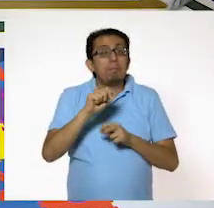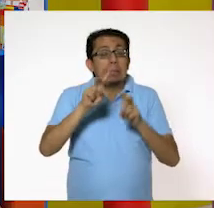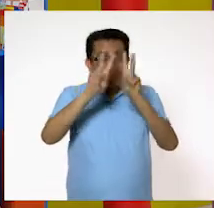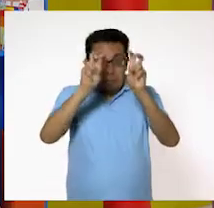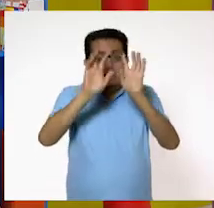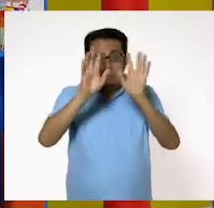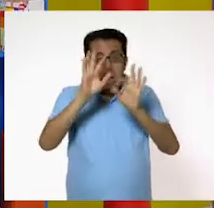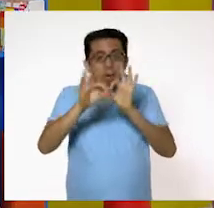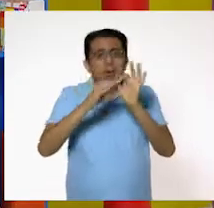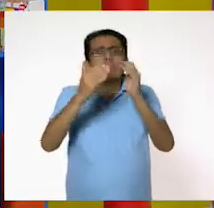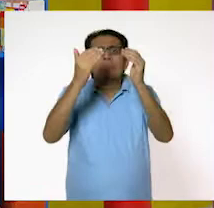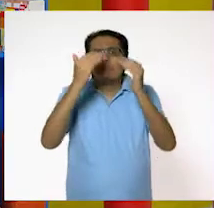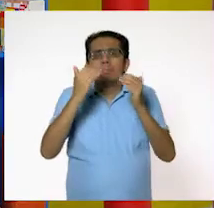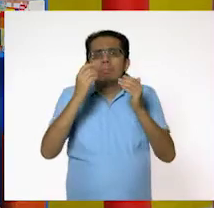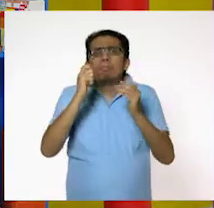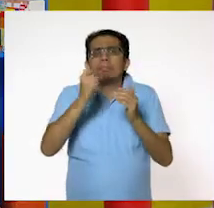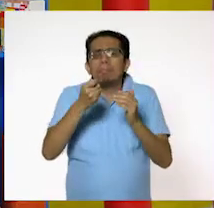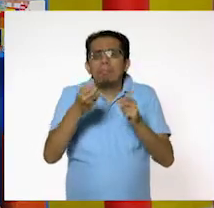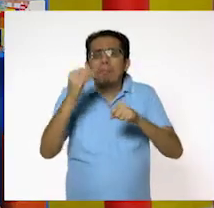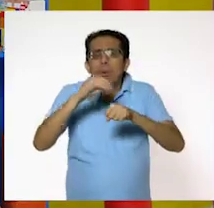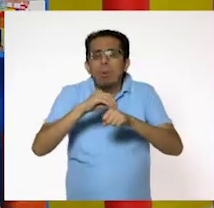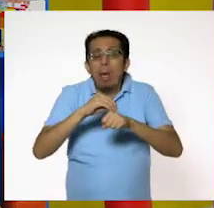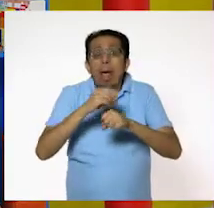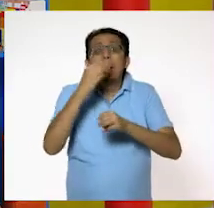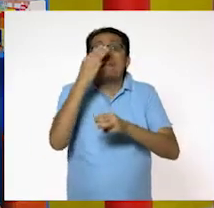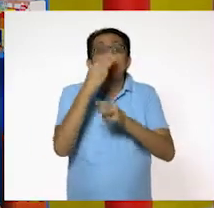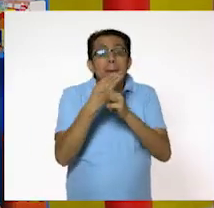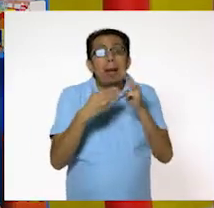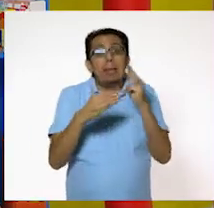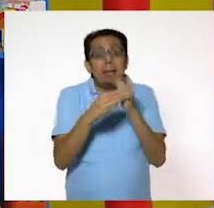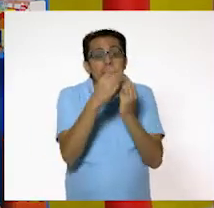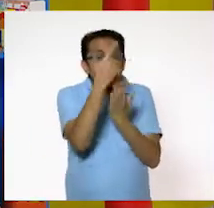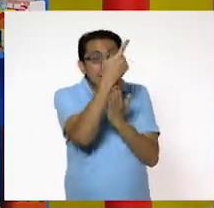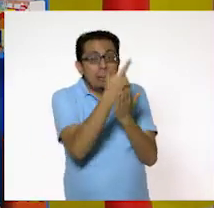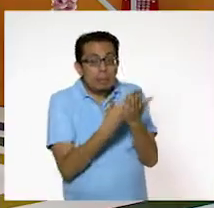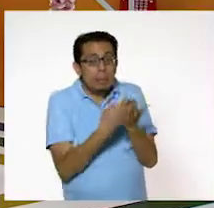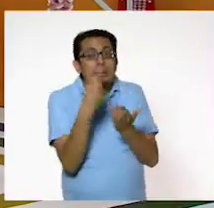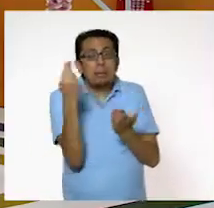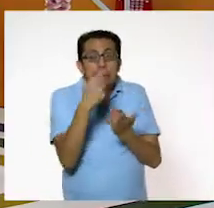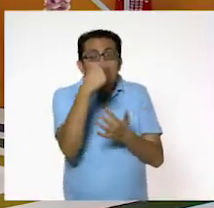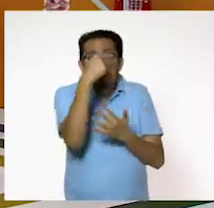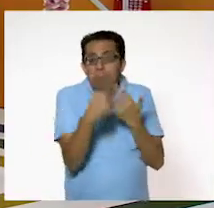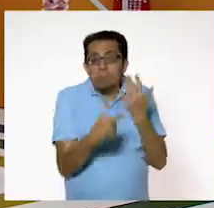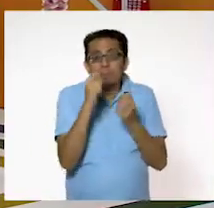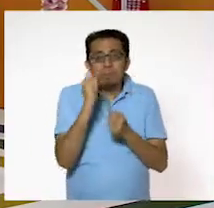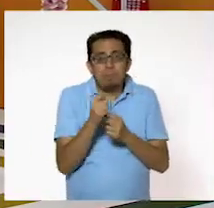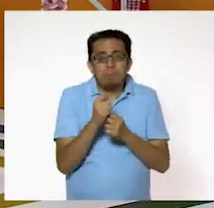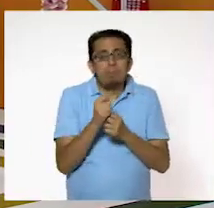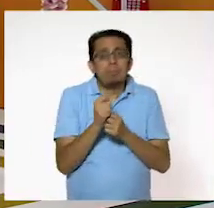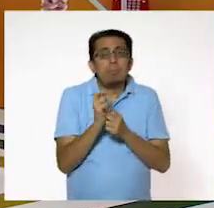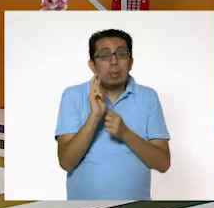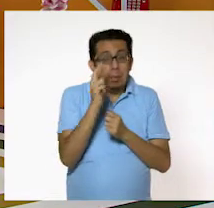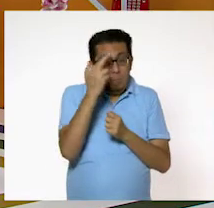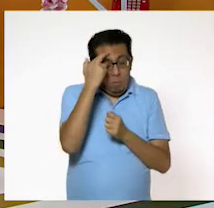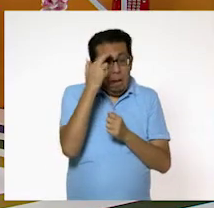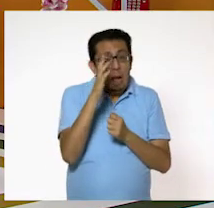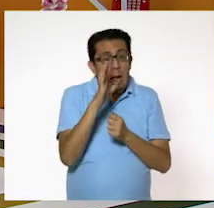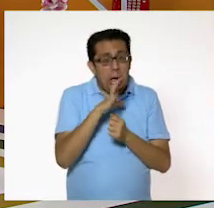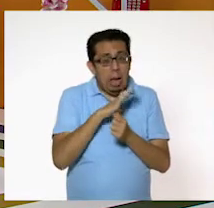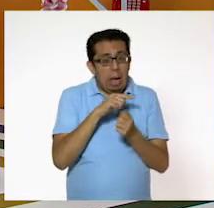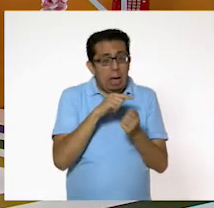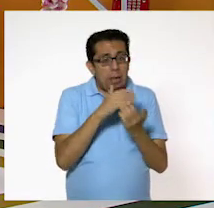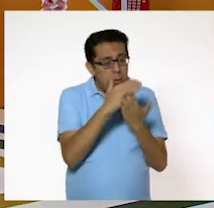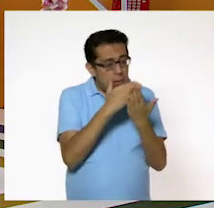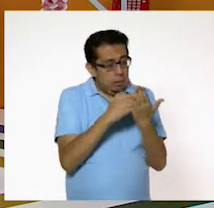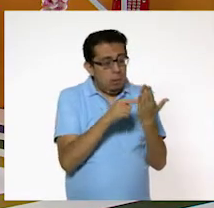los materiales, ¿no? Ok. ¿Qué vamos a necesitar? Exacto. Recordemos que hay textos instructivos de muchos tipos.